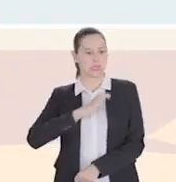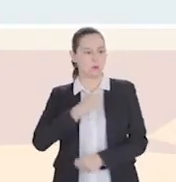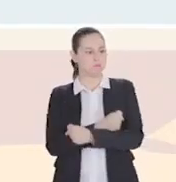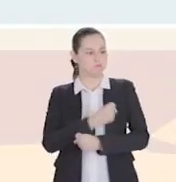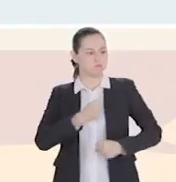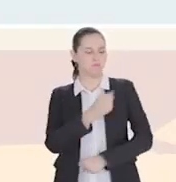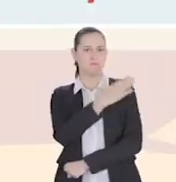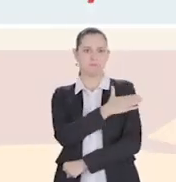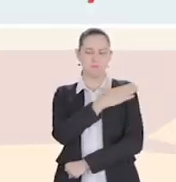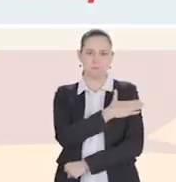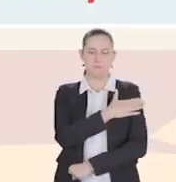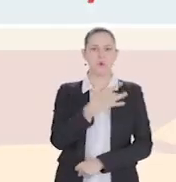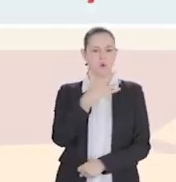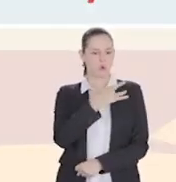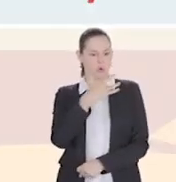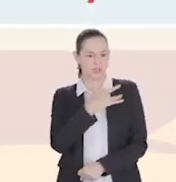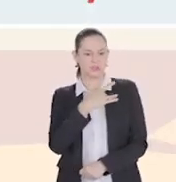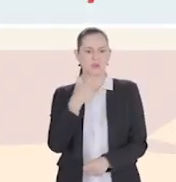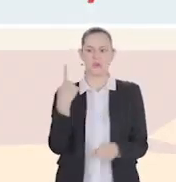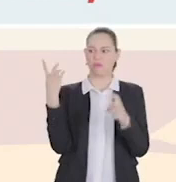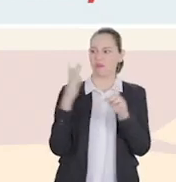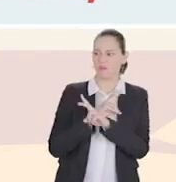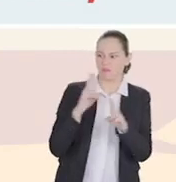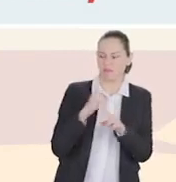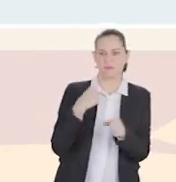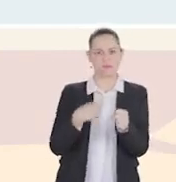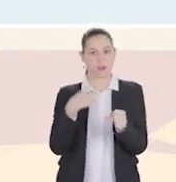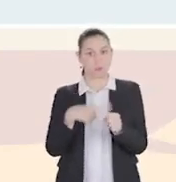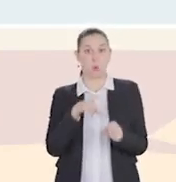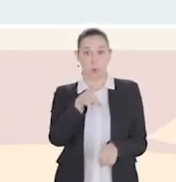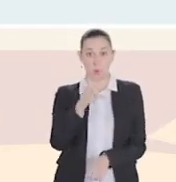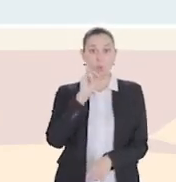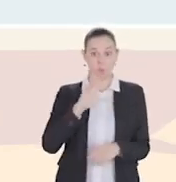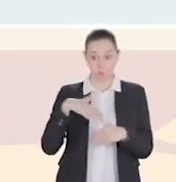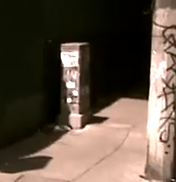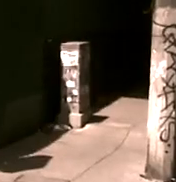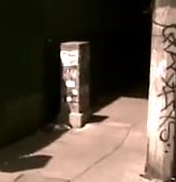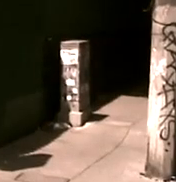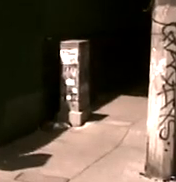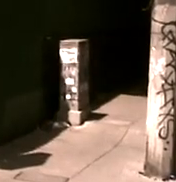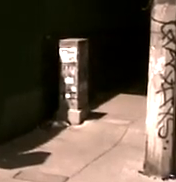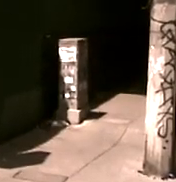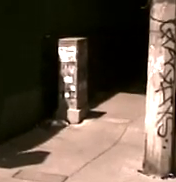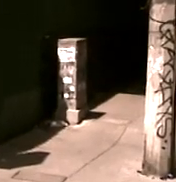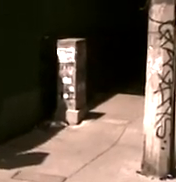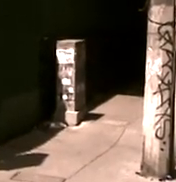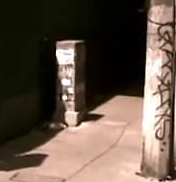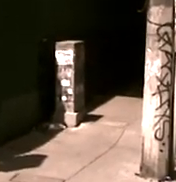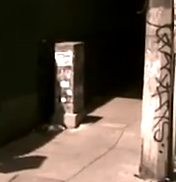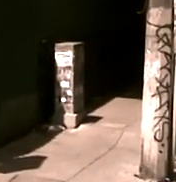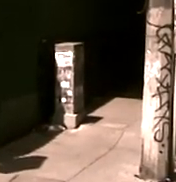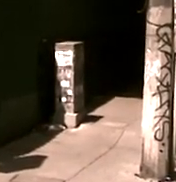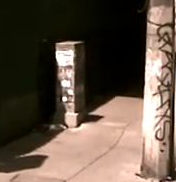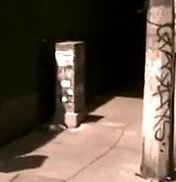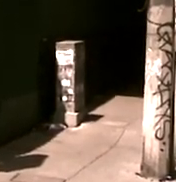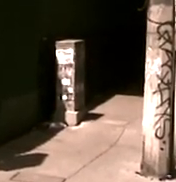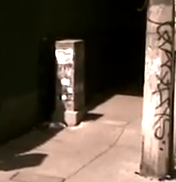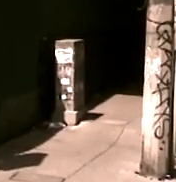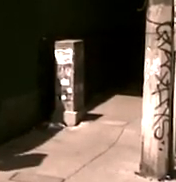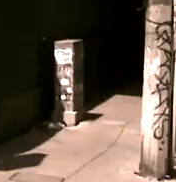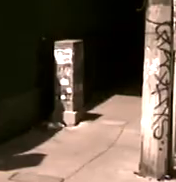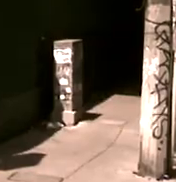y padeces diabetes, cáncer, hipertensión, males cardíacos o respiratorios, acude a una consulta